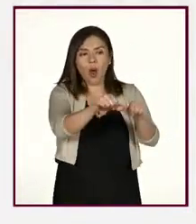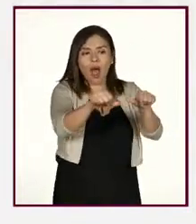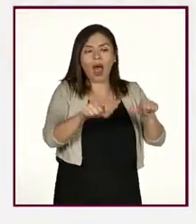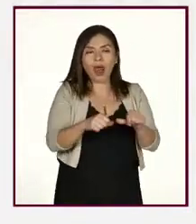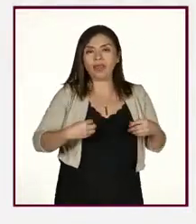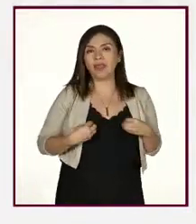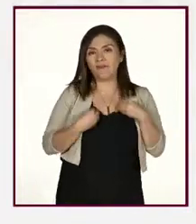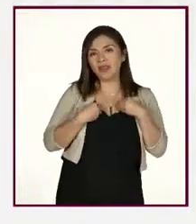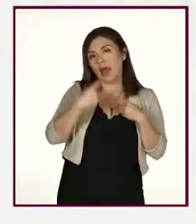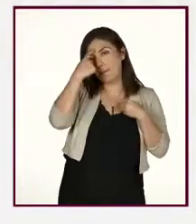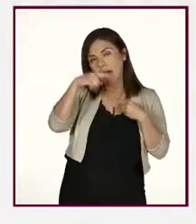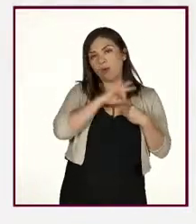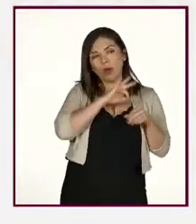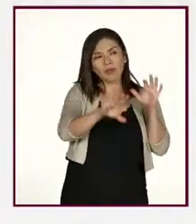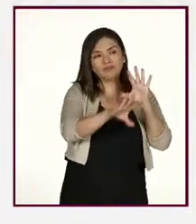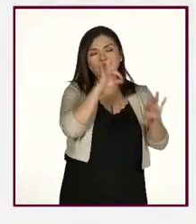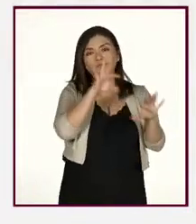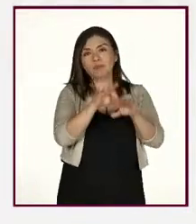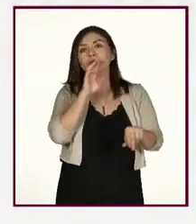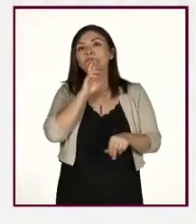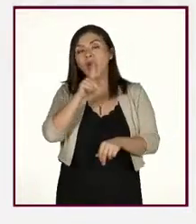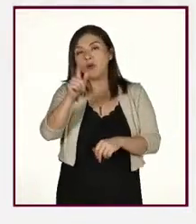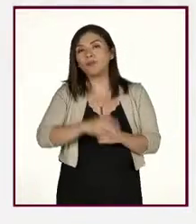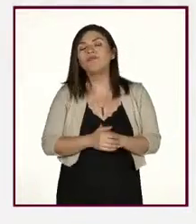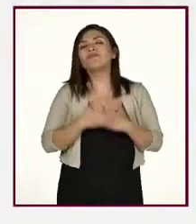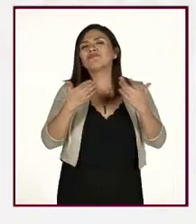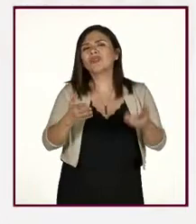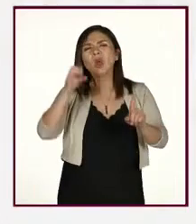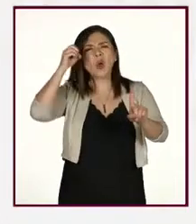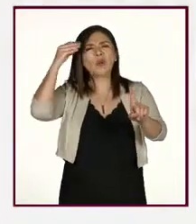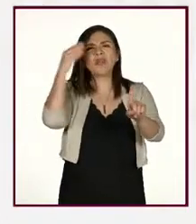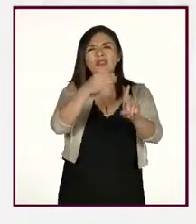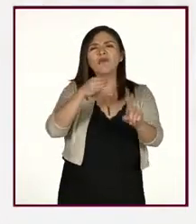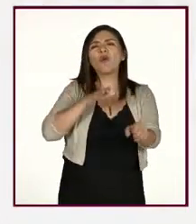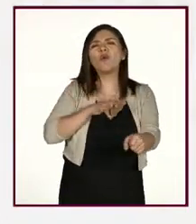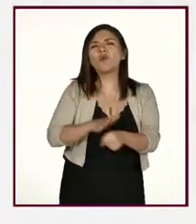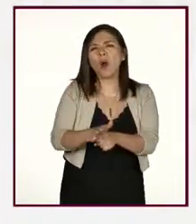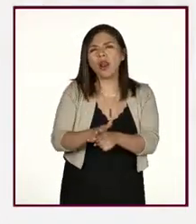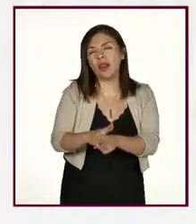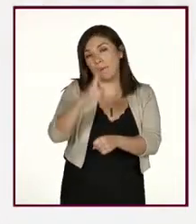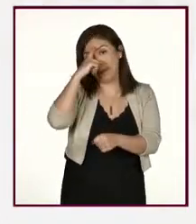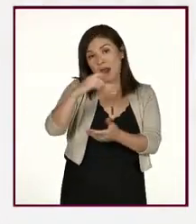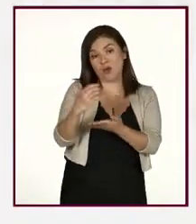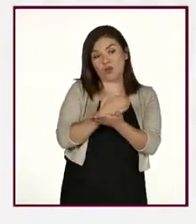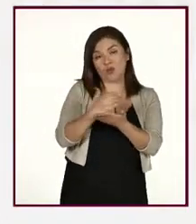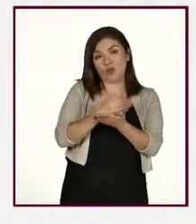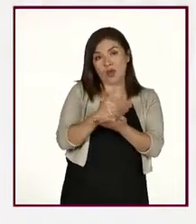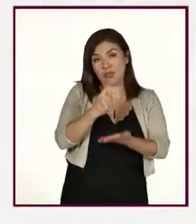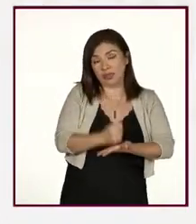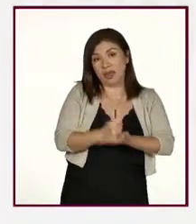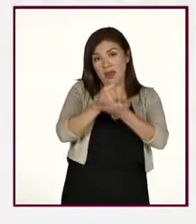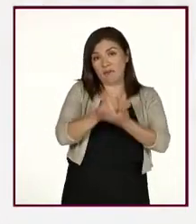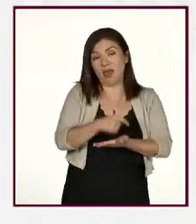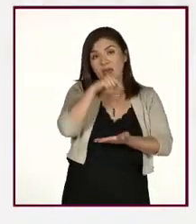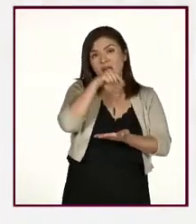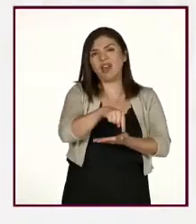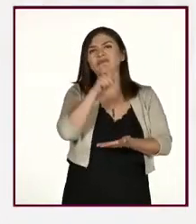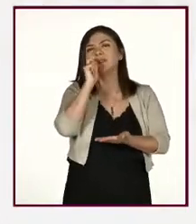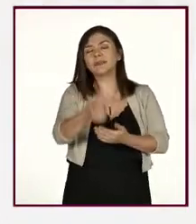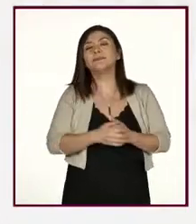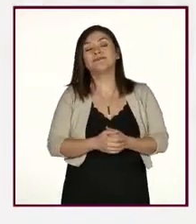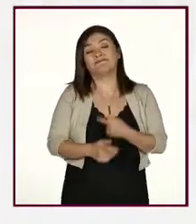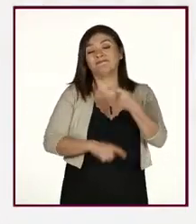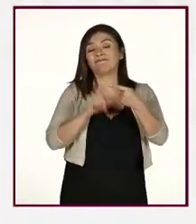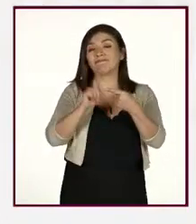mejor pronóstico. Entonces, ¿cuáles van a ser los objetivos de un tratamiento de un trastorno de ansiedad generalizada?